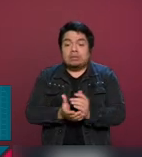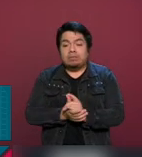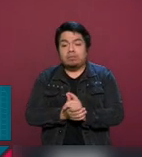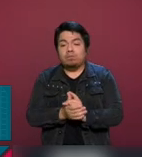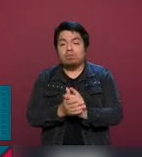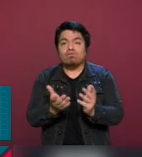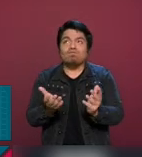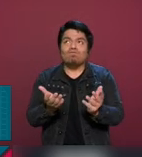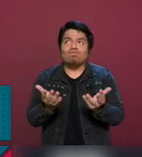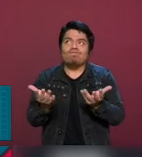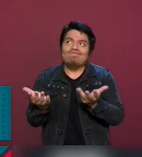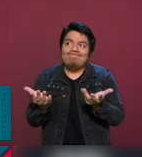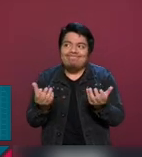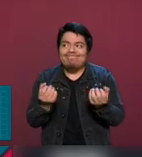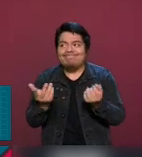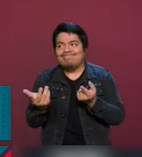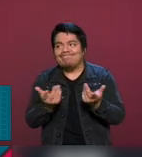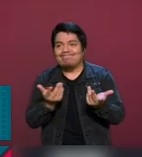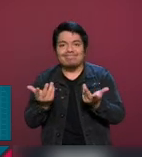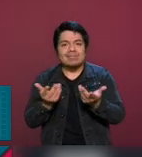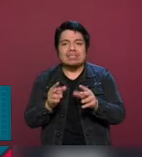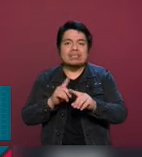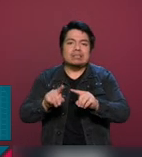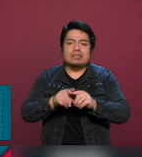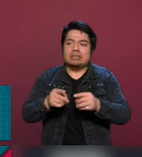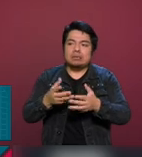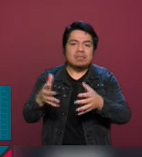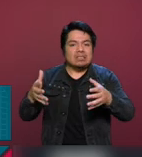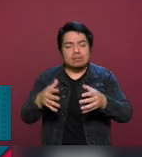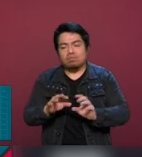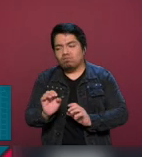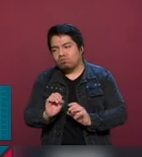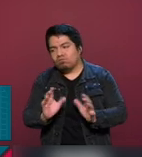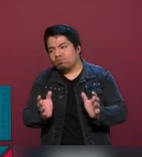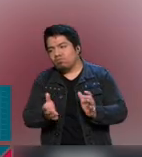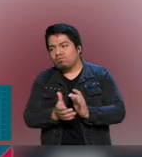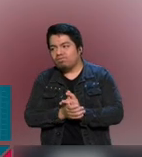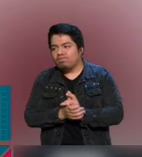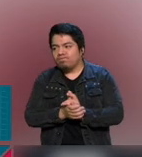no tan abierta, tan